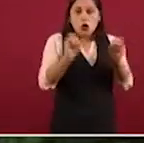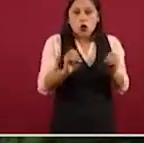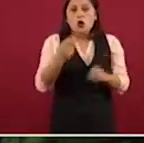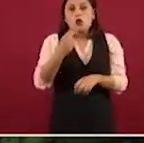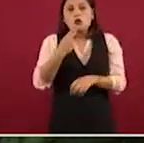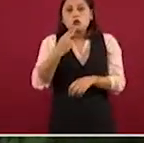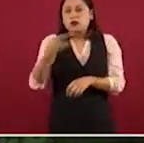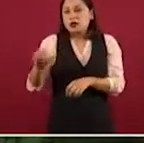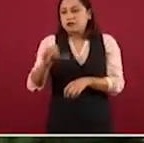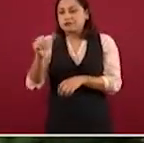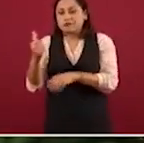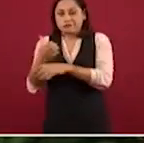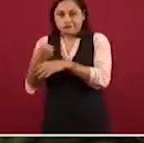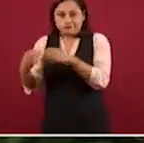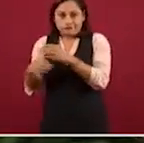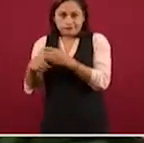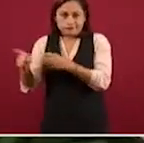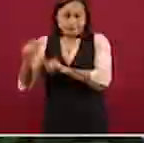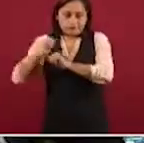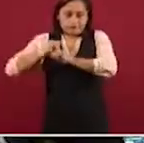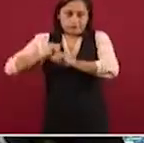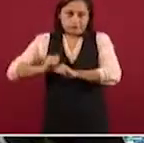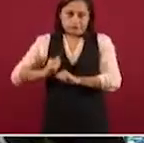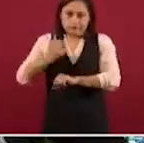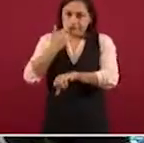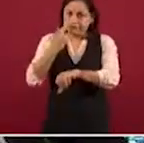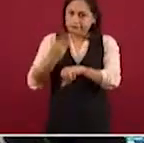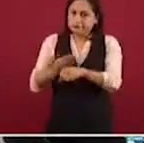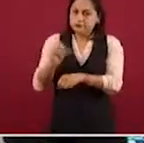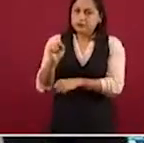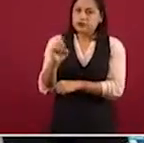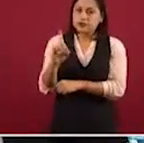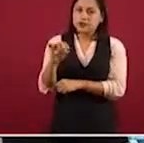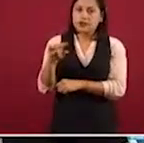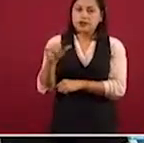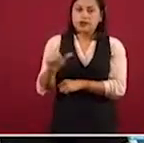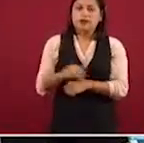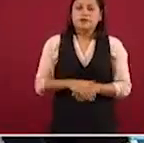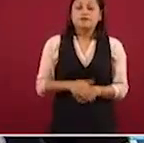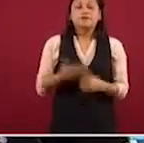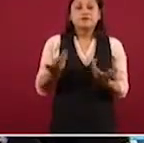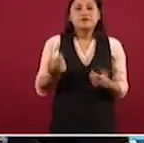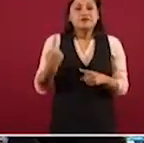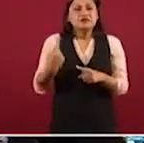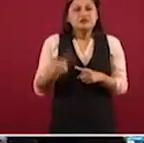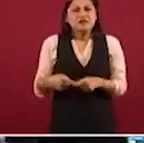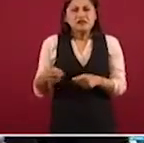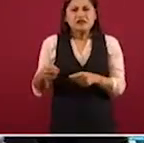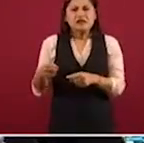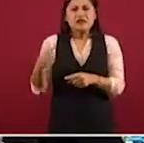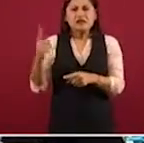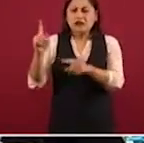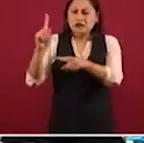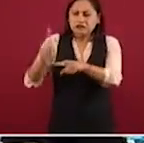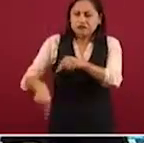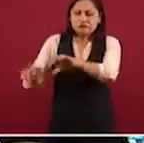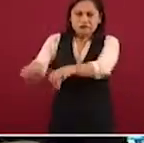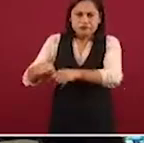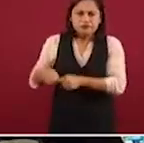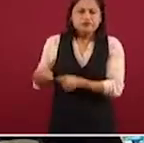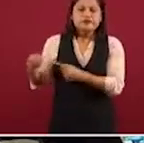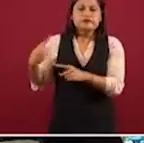todas estas armas todo lo que puso a disposición la fiscalía de la gracia la secretaría de la defensa